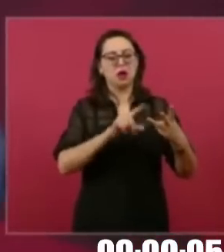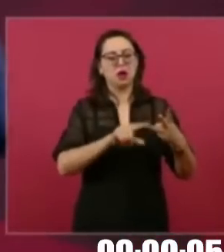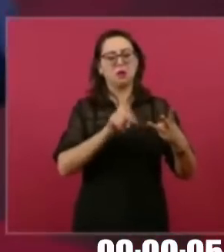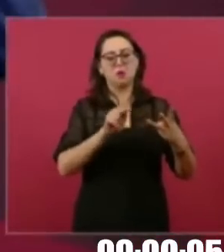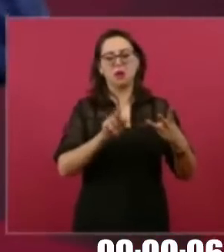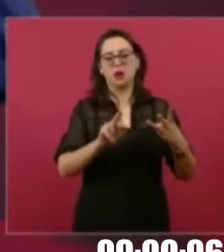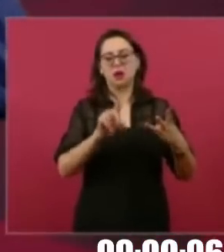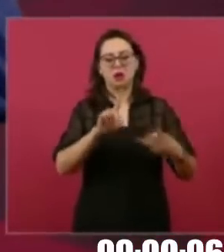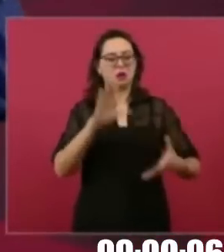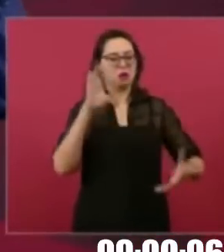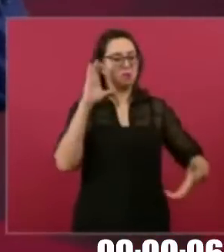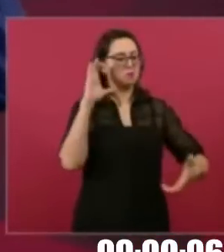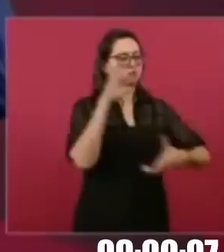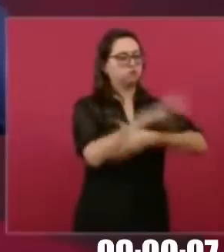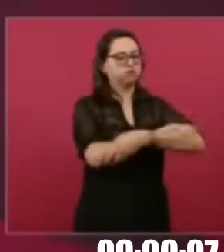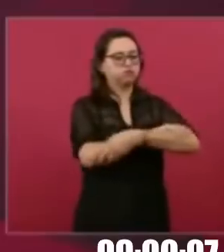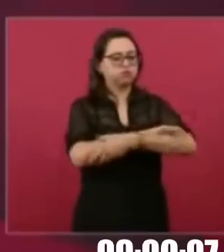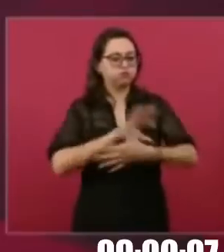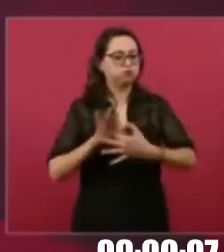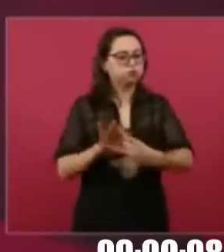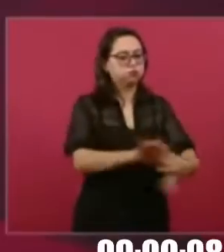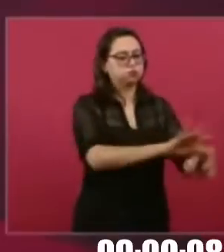que ni en la época de